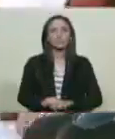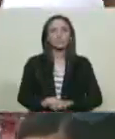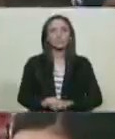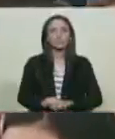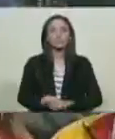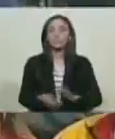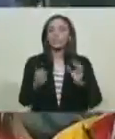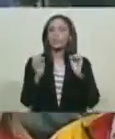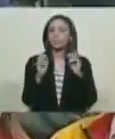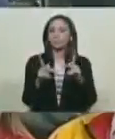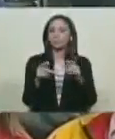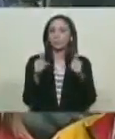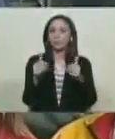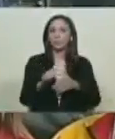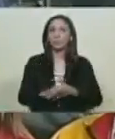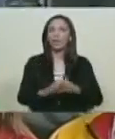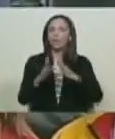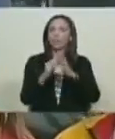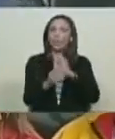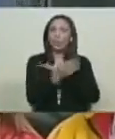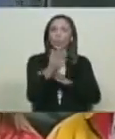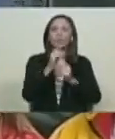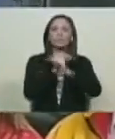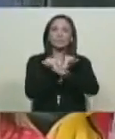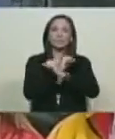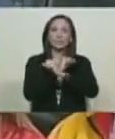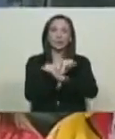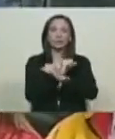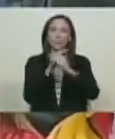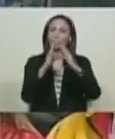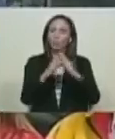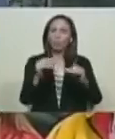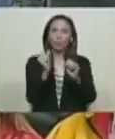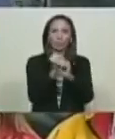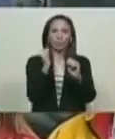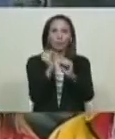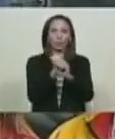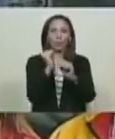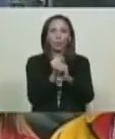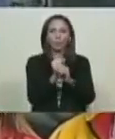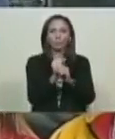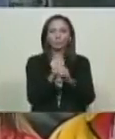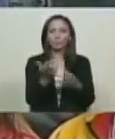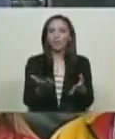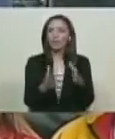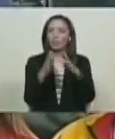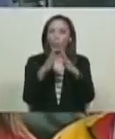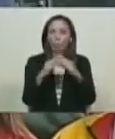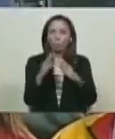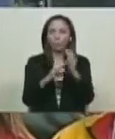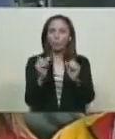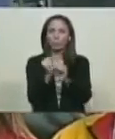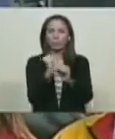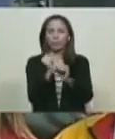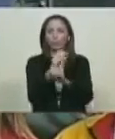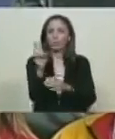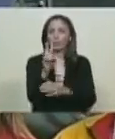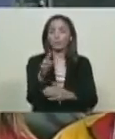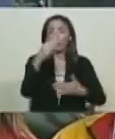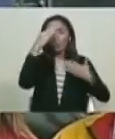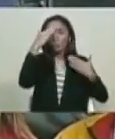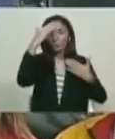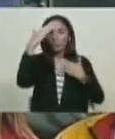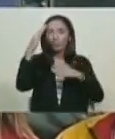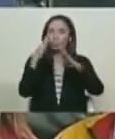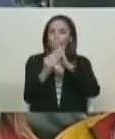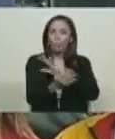Mira que es el ensayo. Ok. A los compañeros del sindicato de todos los sectores de Venezuela. Compañero, un saludo a